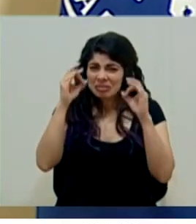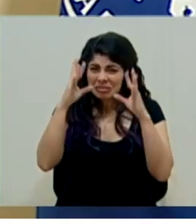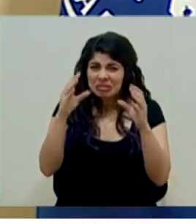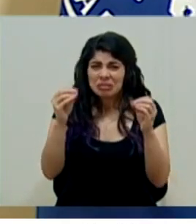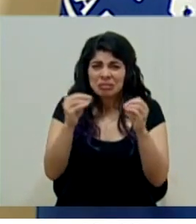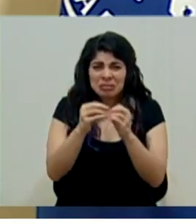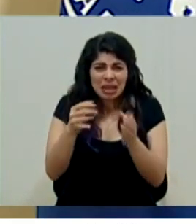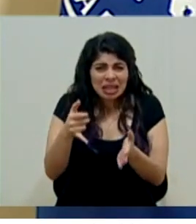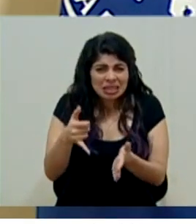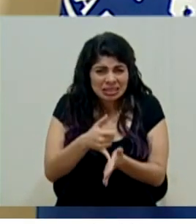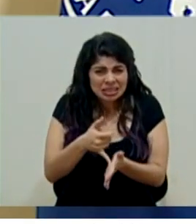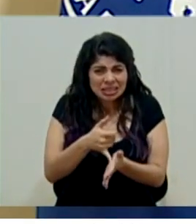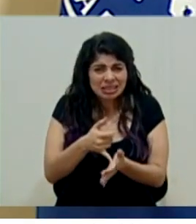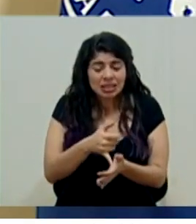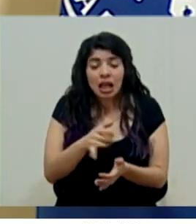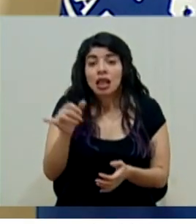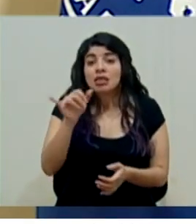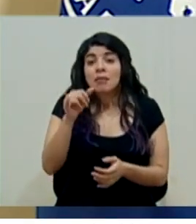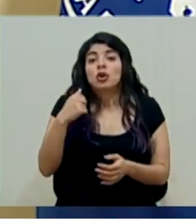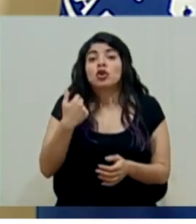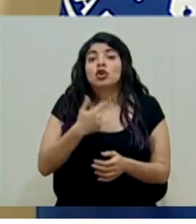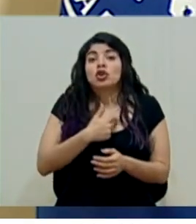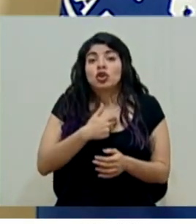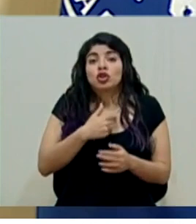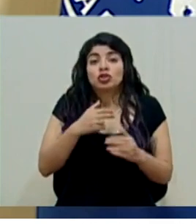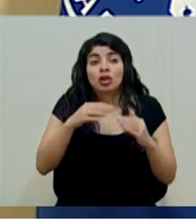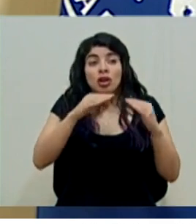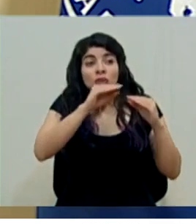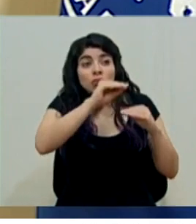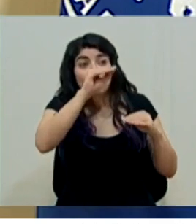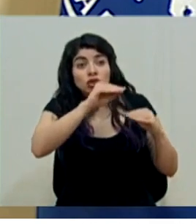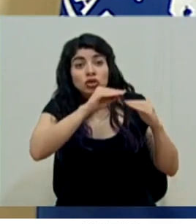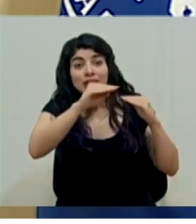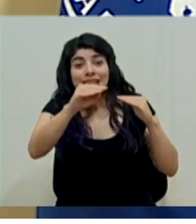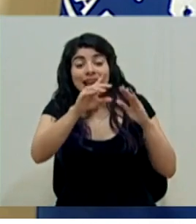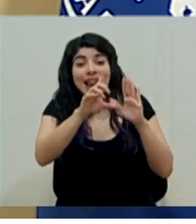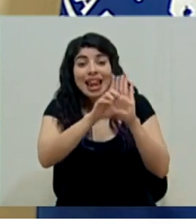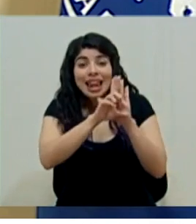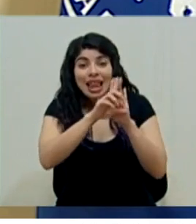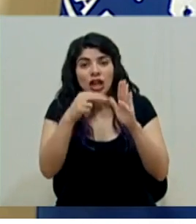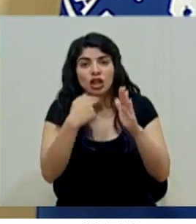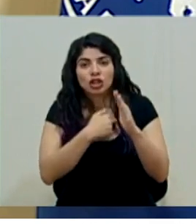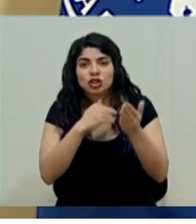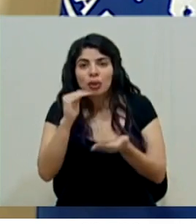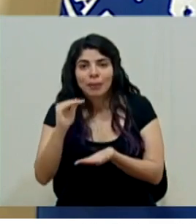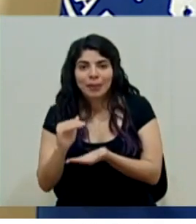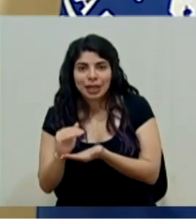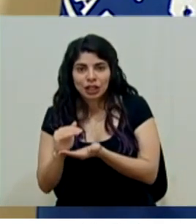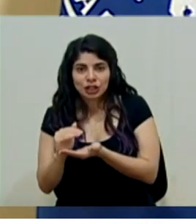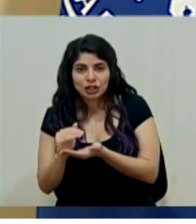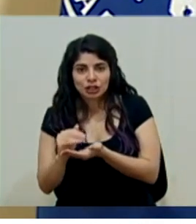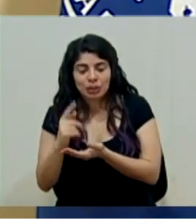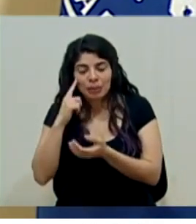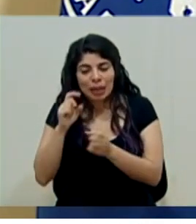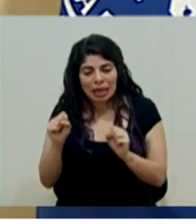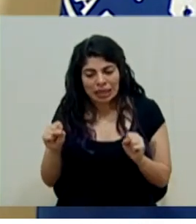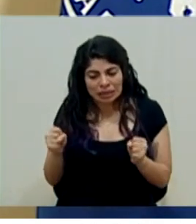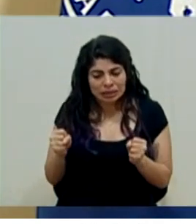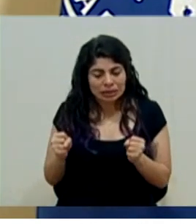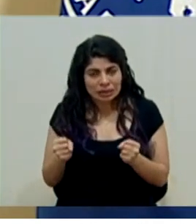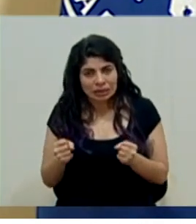incluso estamos yendo por debajo de los márgenes que la propia ley nos permite en materia de contención